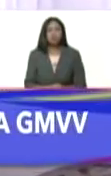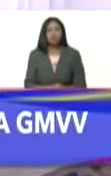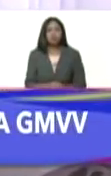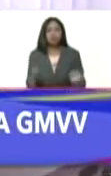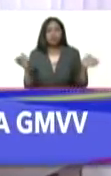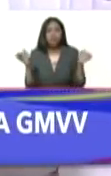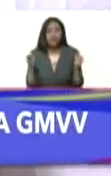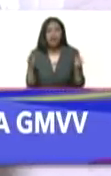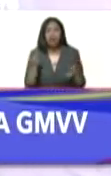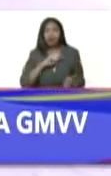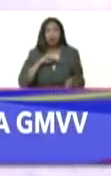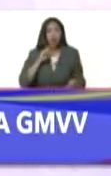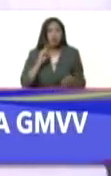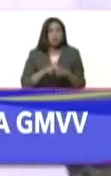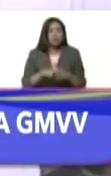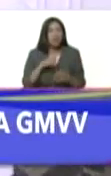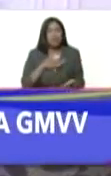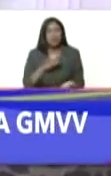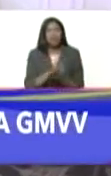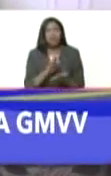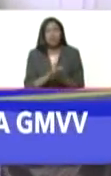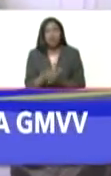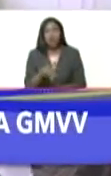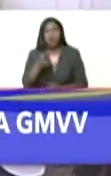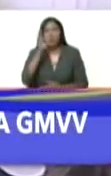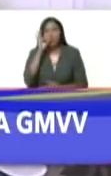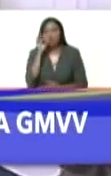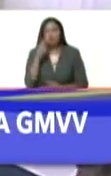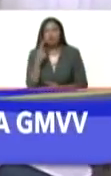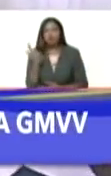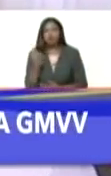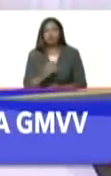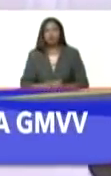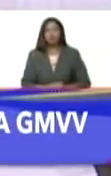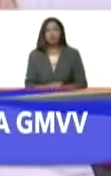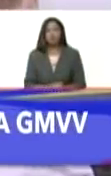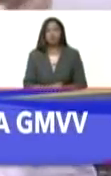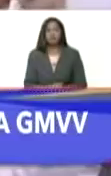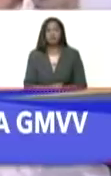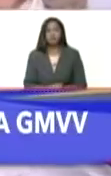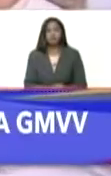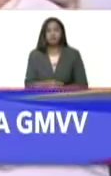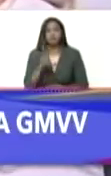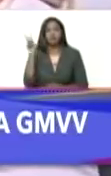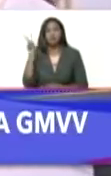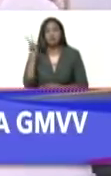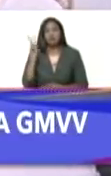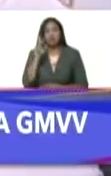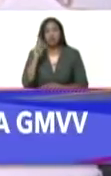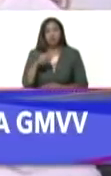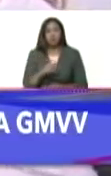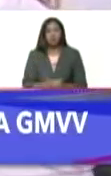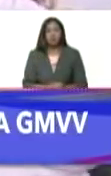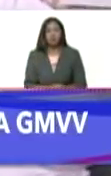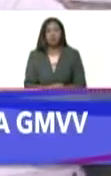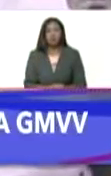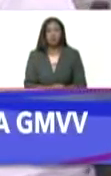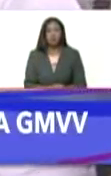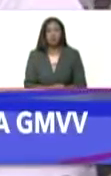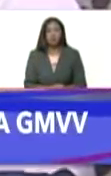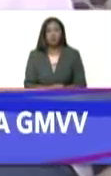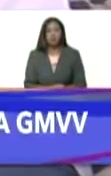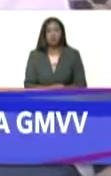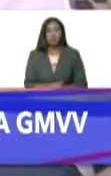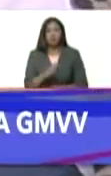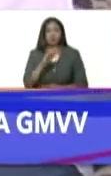salita donde nos vamos a sentar a tomarnos un cafecito por Venezuela. Bueno, Liliana, yo